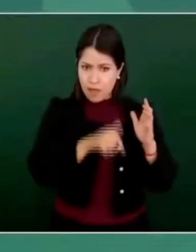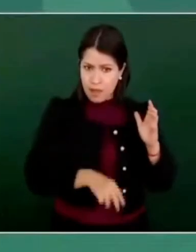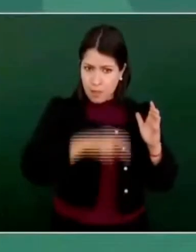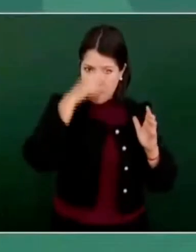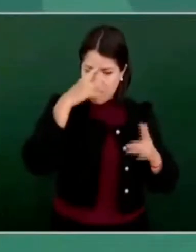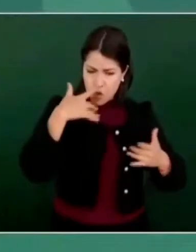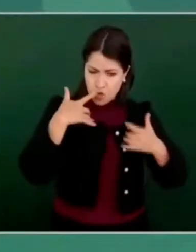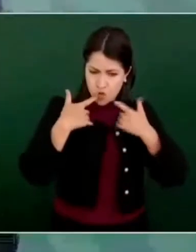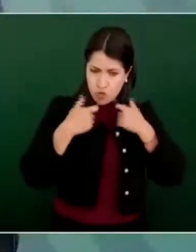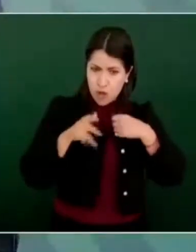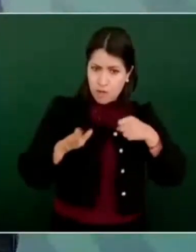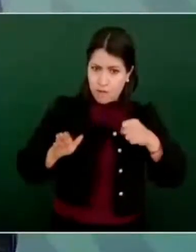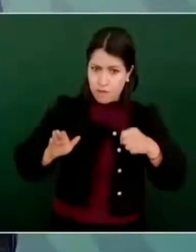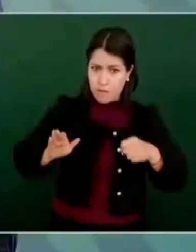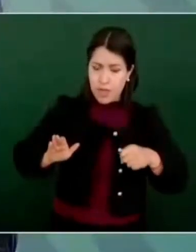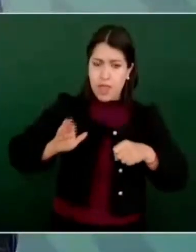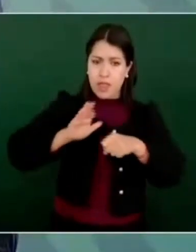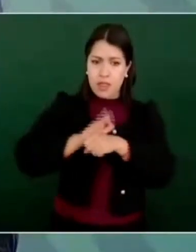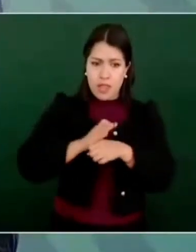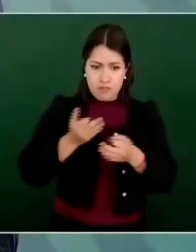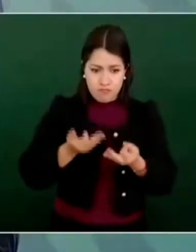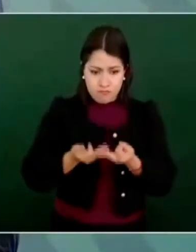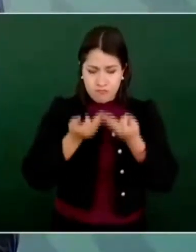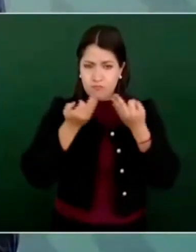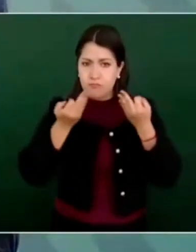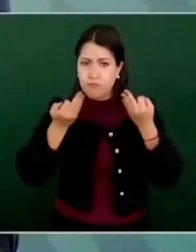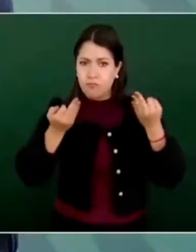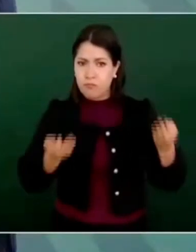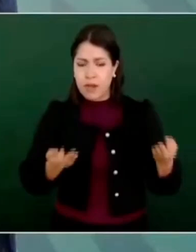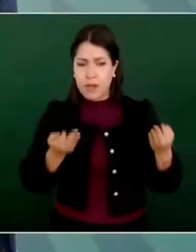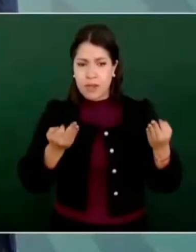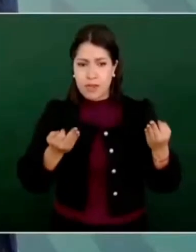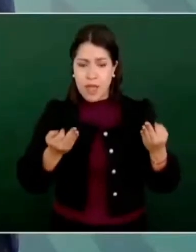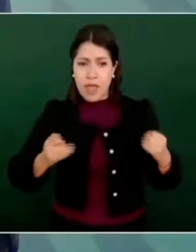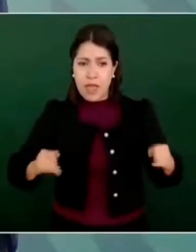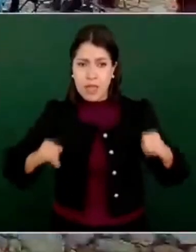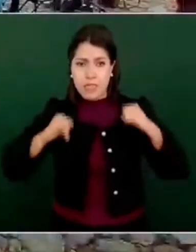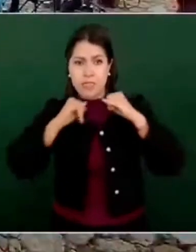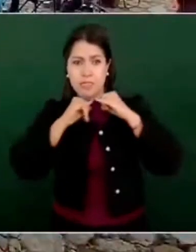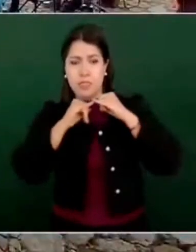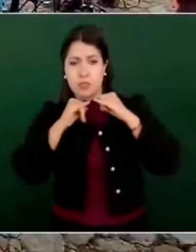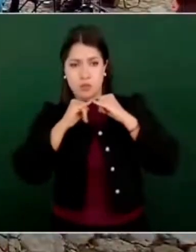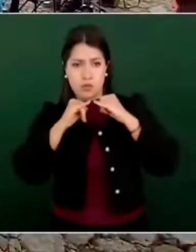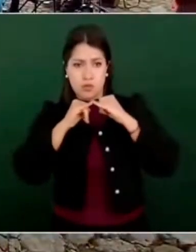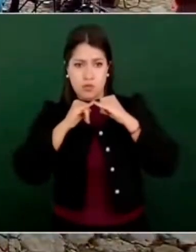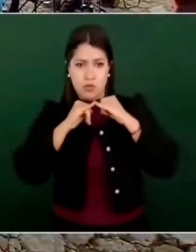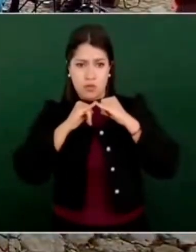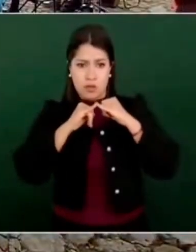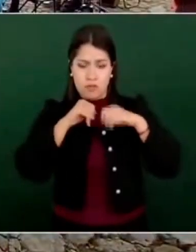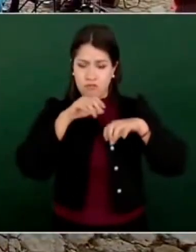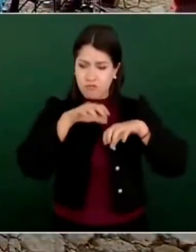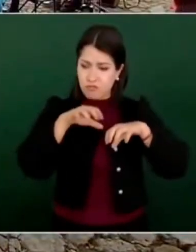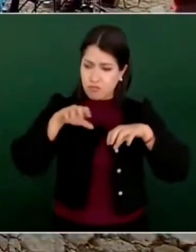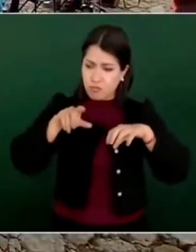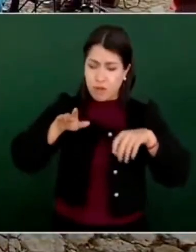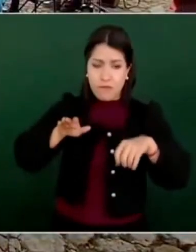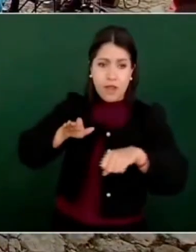su territorio, por sus instituciones republicanas, por